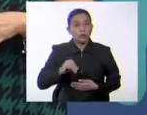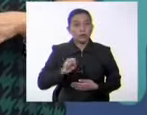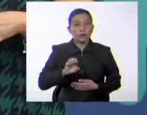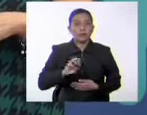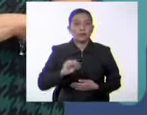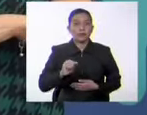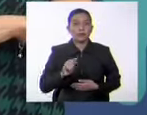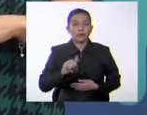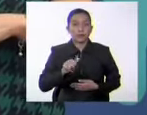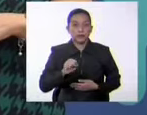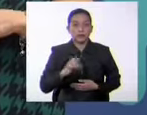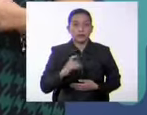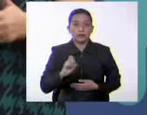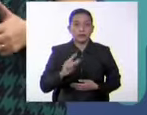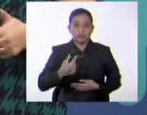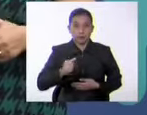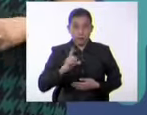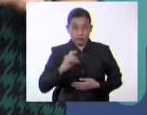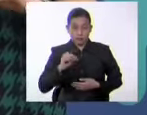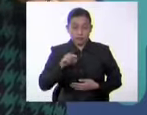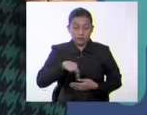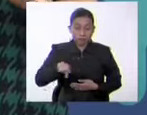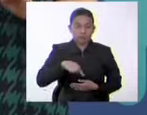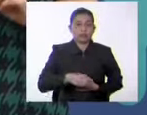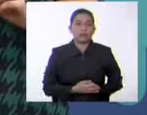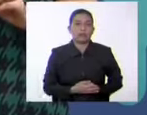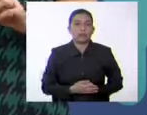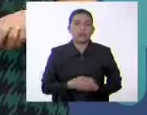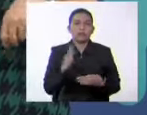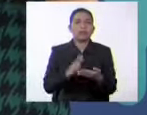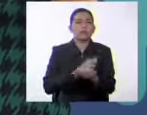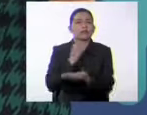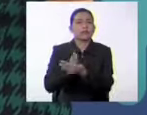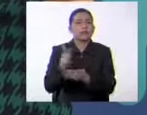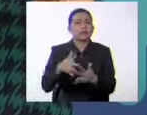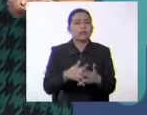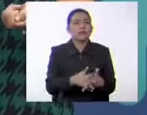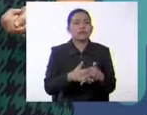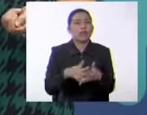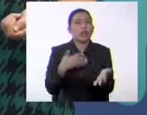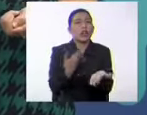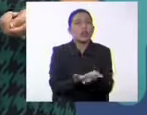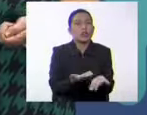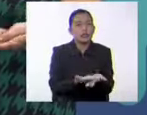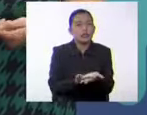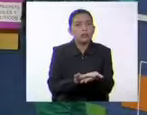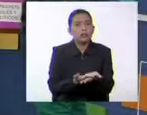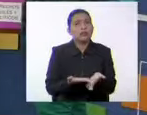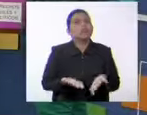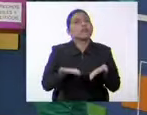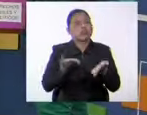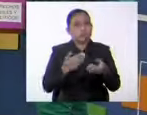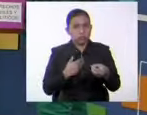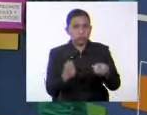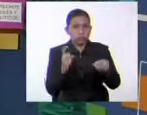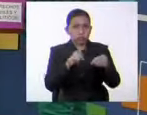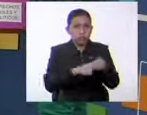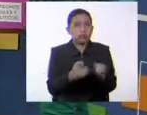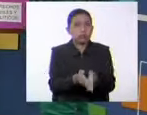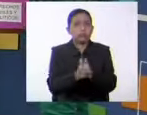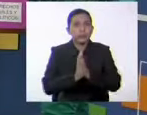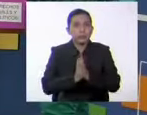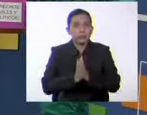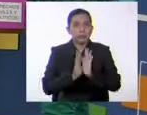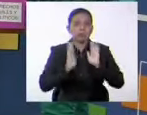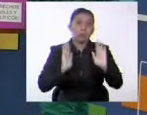Juan Manuel Rodríguez fueron a los Estados Unidos a ofrecer Anexarse, ¿verdad?